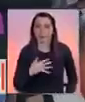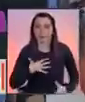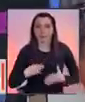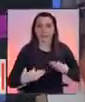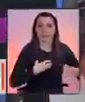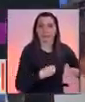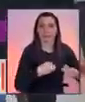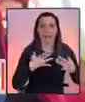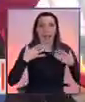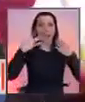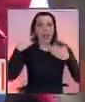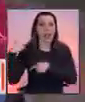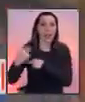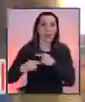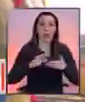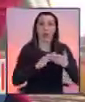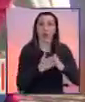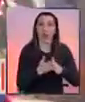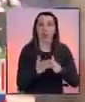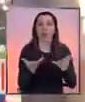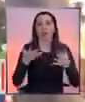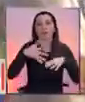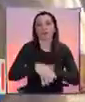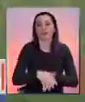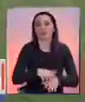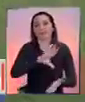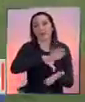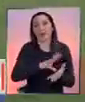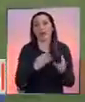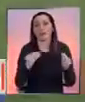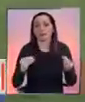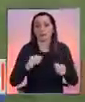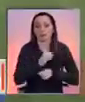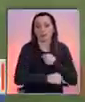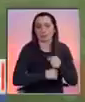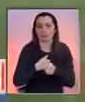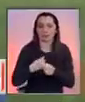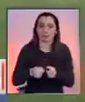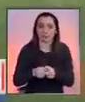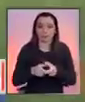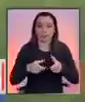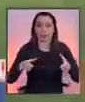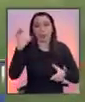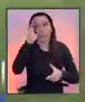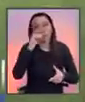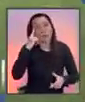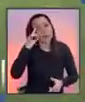alegría. Son historias de una comunidad inserta en nuestro país hace muchos años y que crece en busca